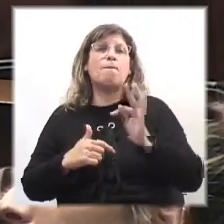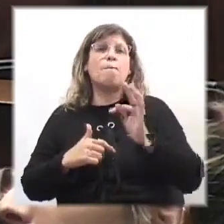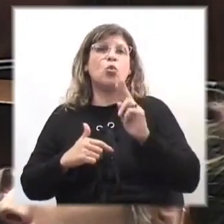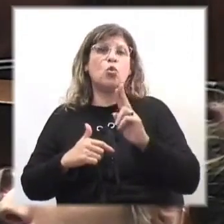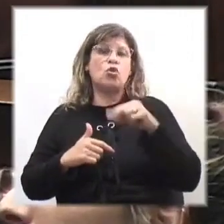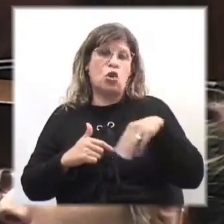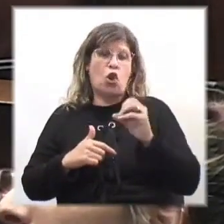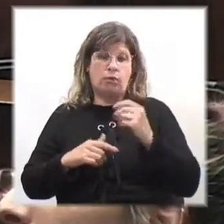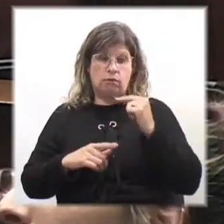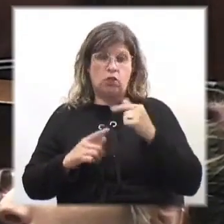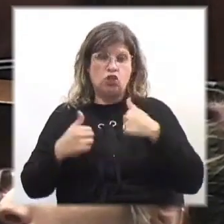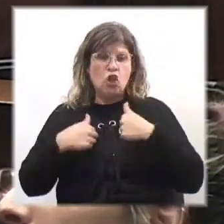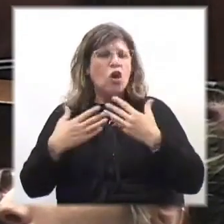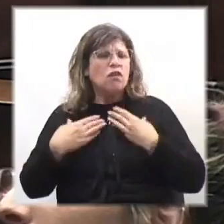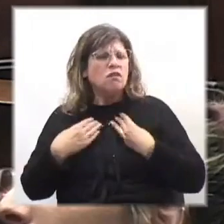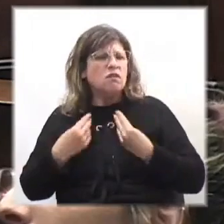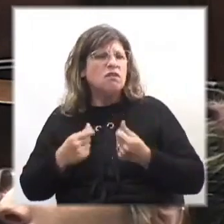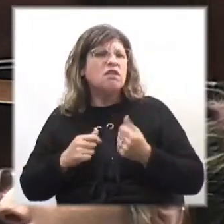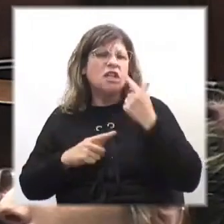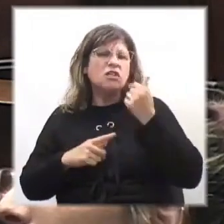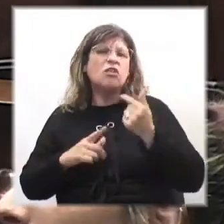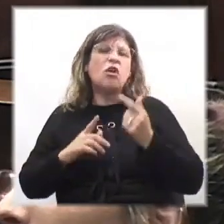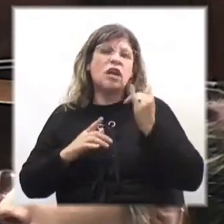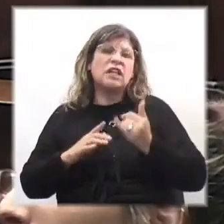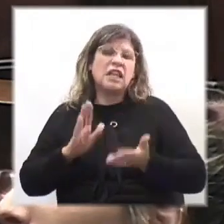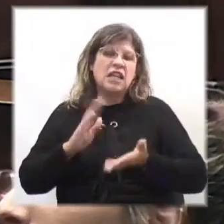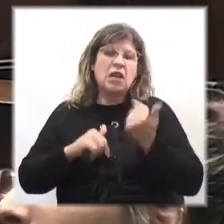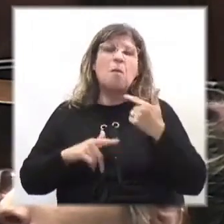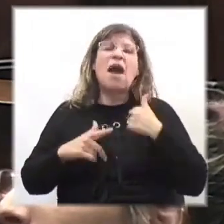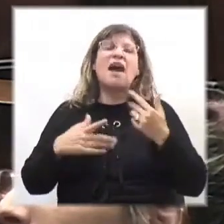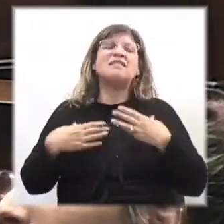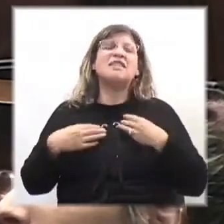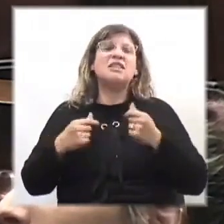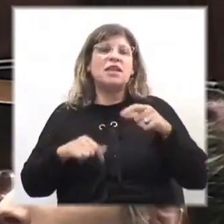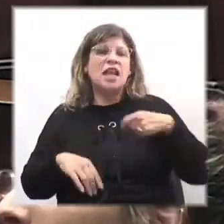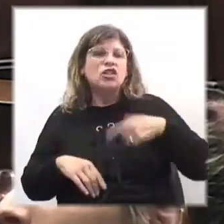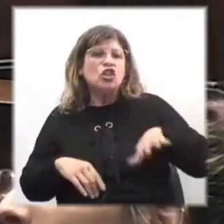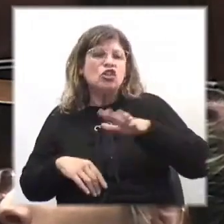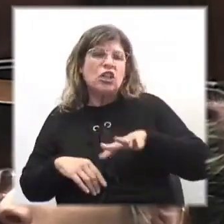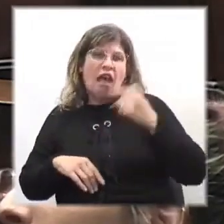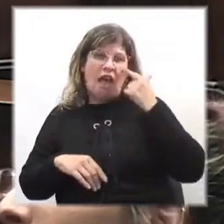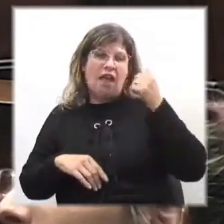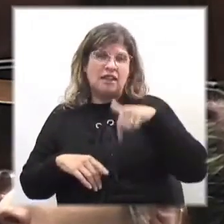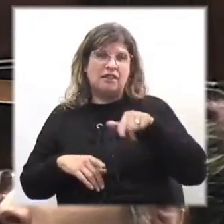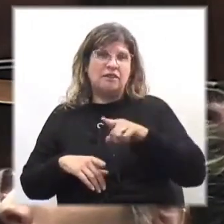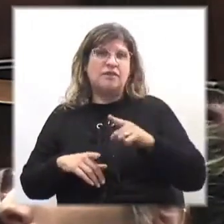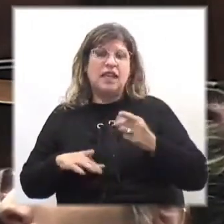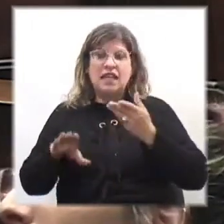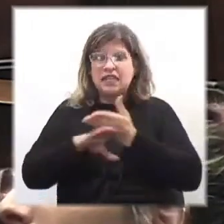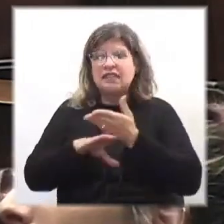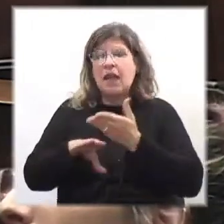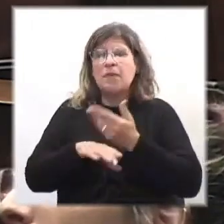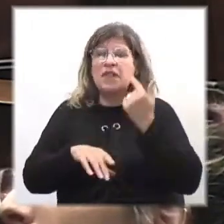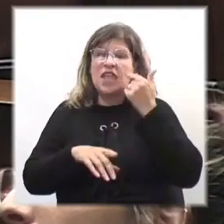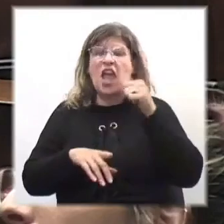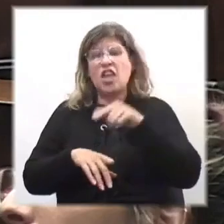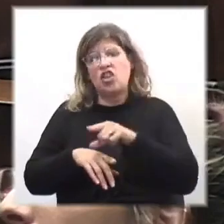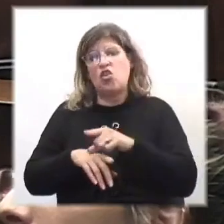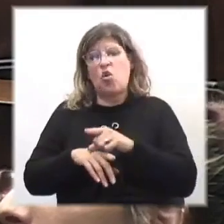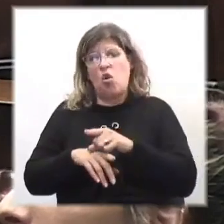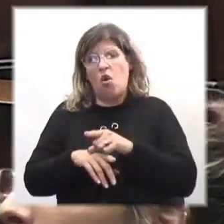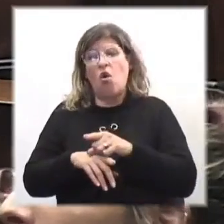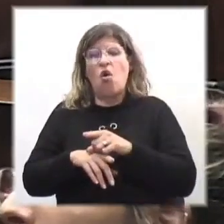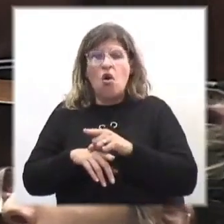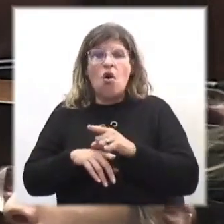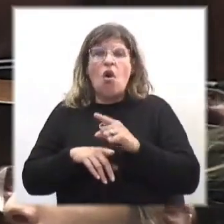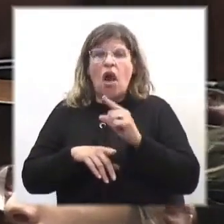siento señor presidente que tiene tiene más sensibilidad social una conocida empresa de Plaza que le está pidiendo al gobierno que genere de